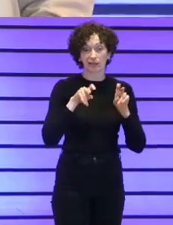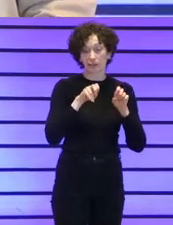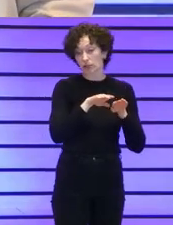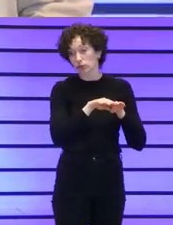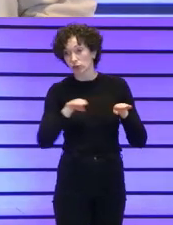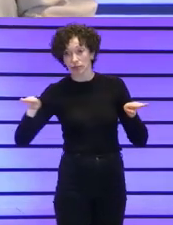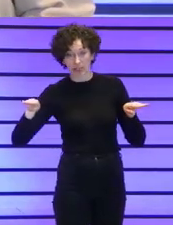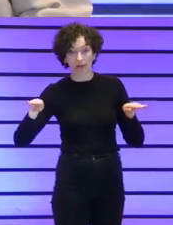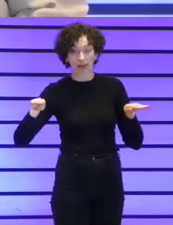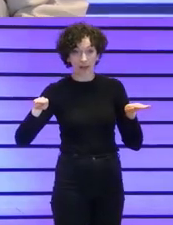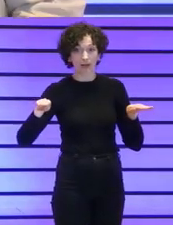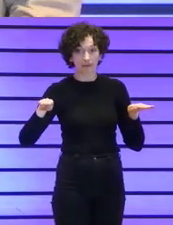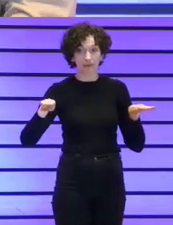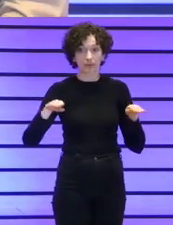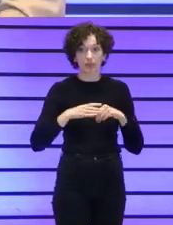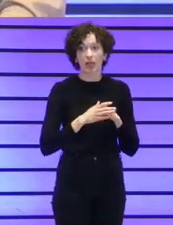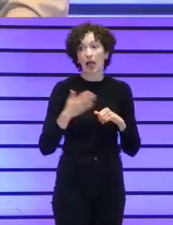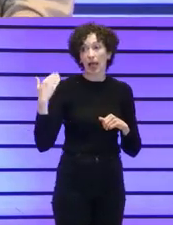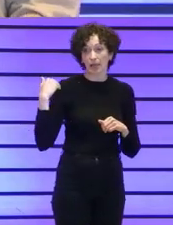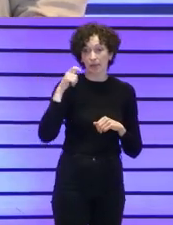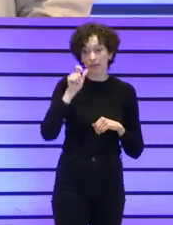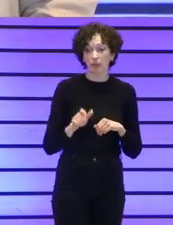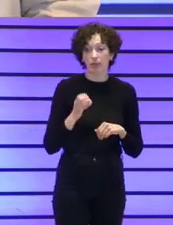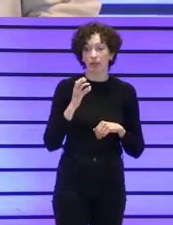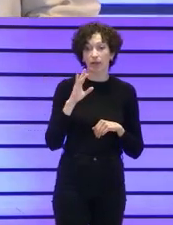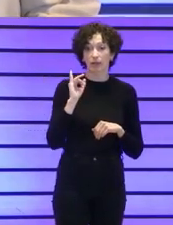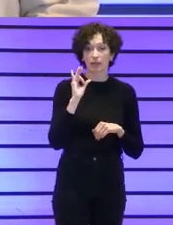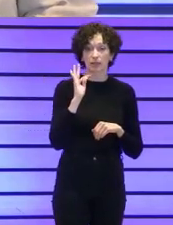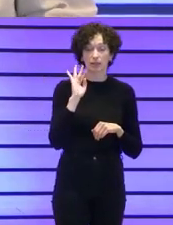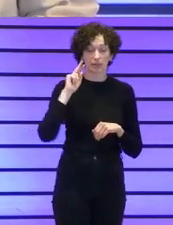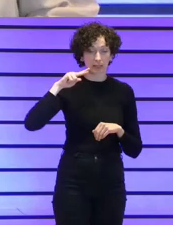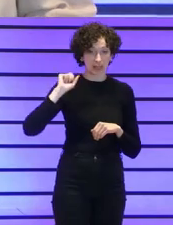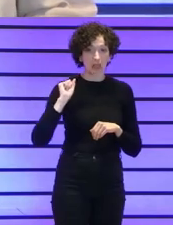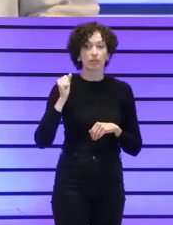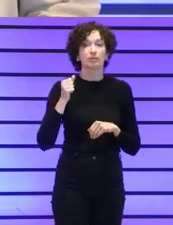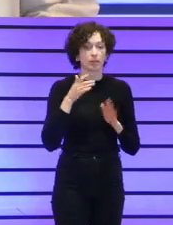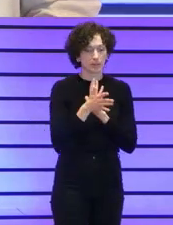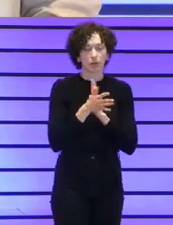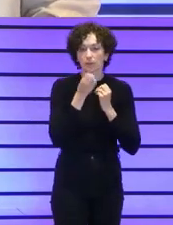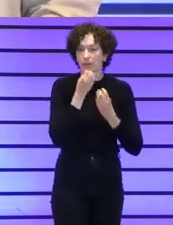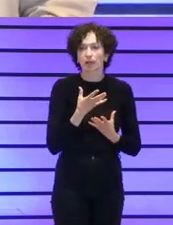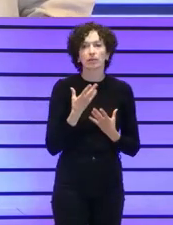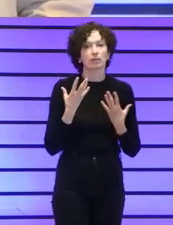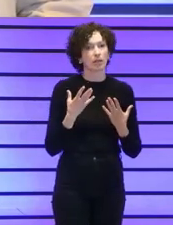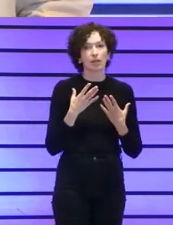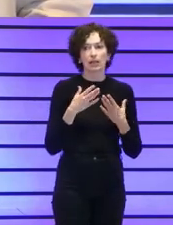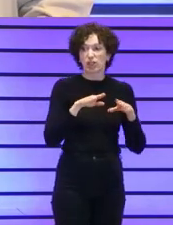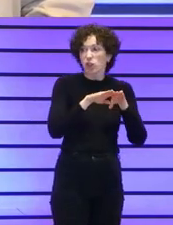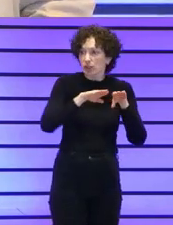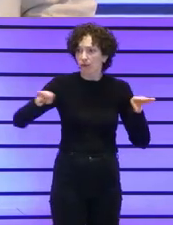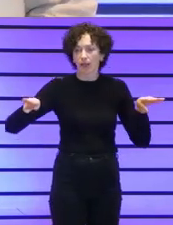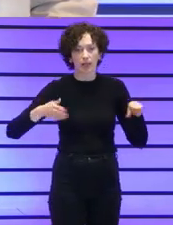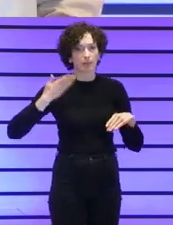como paradigma, que ayer nos lo contó muy bien Cristina, ¿no? es súper útil para imaginar